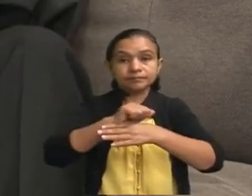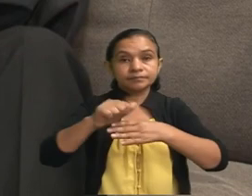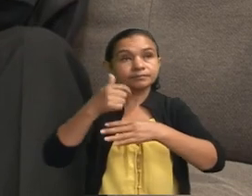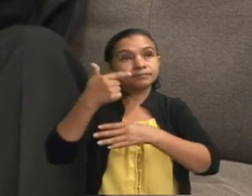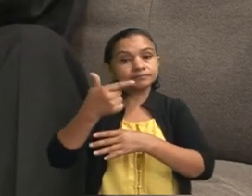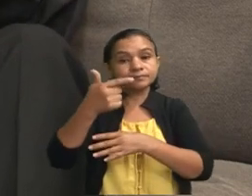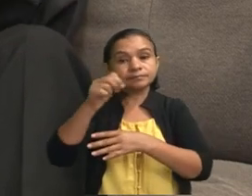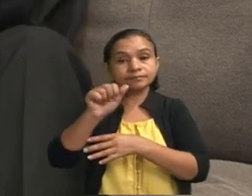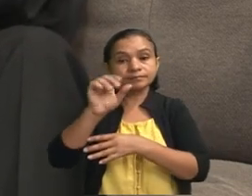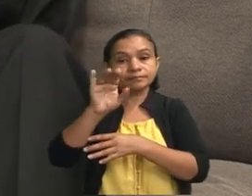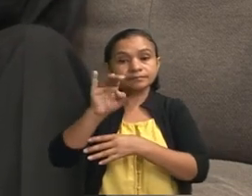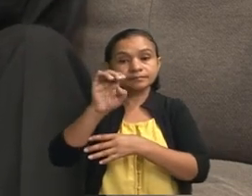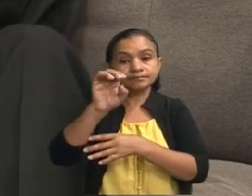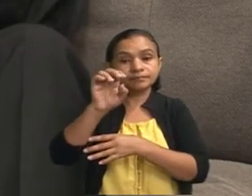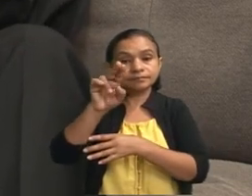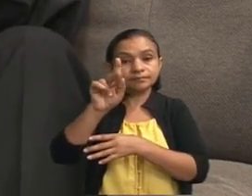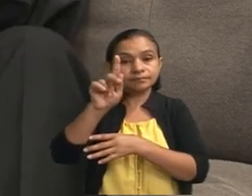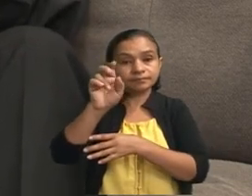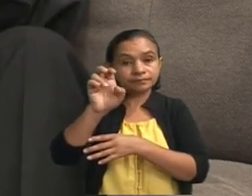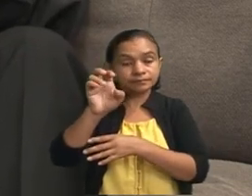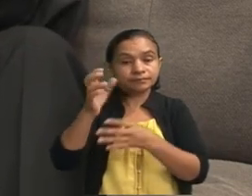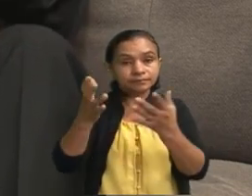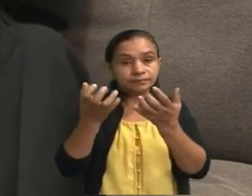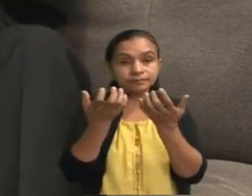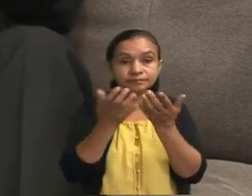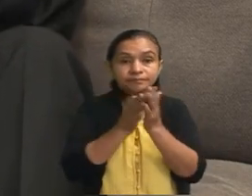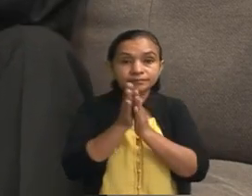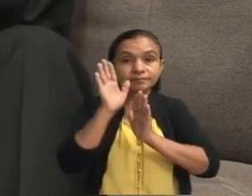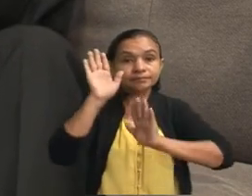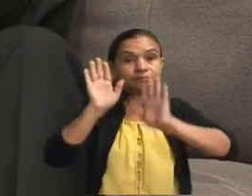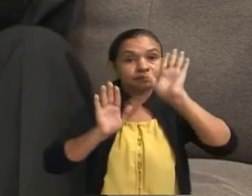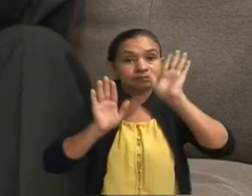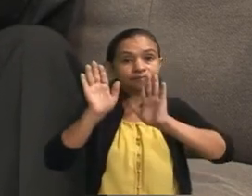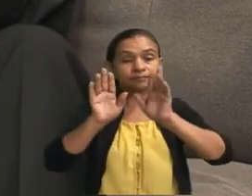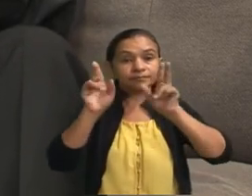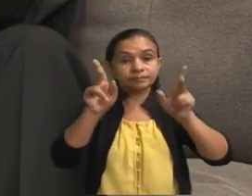gabinete. ¿Por qué nos interesa que participen todos estos